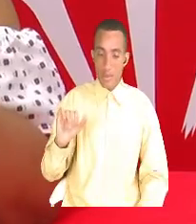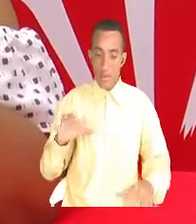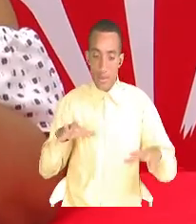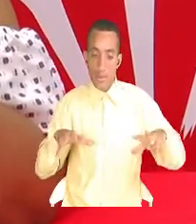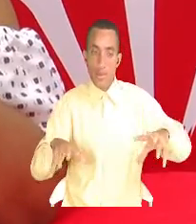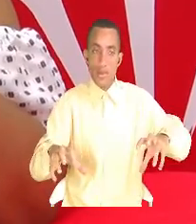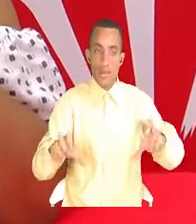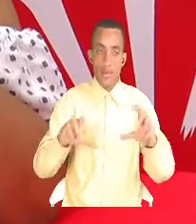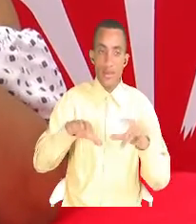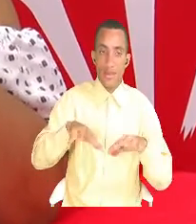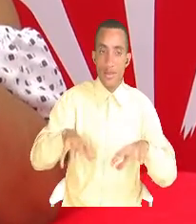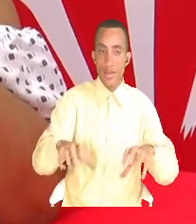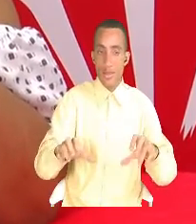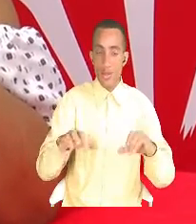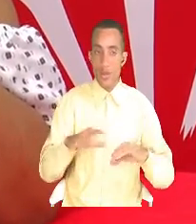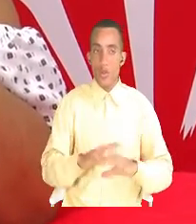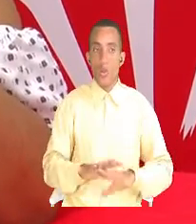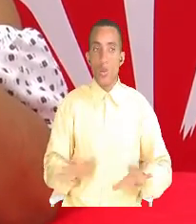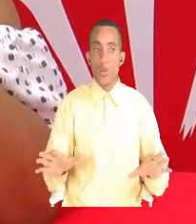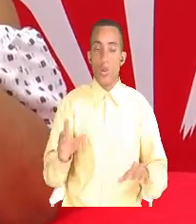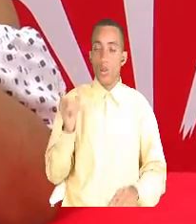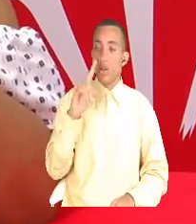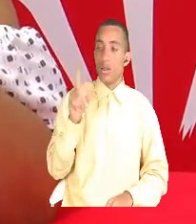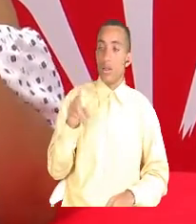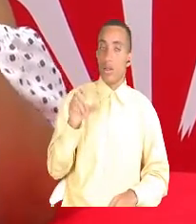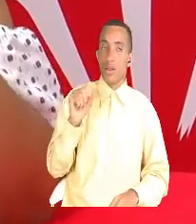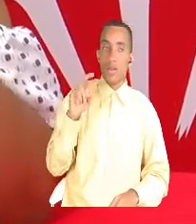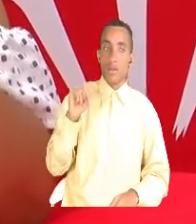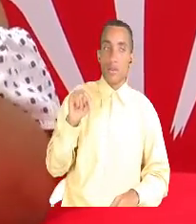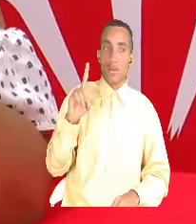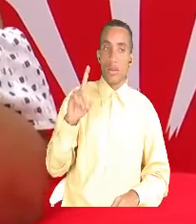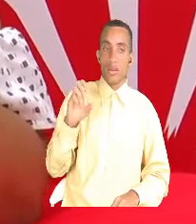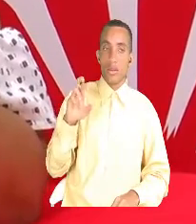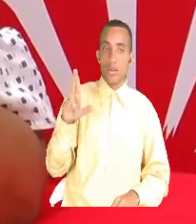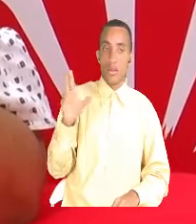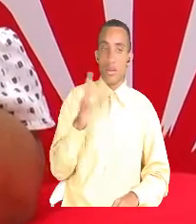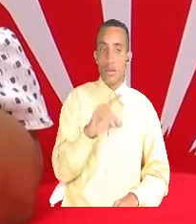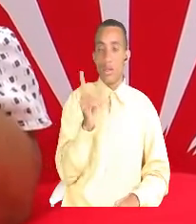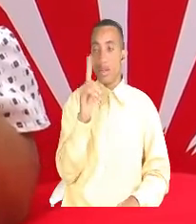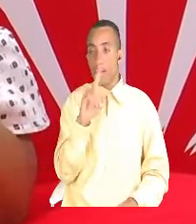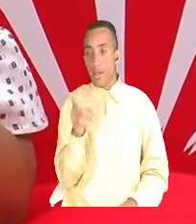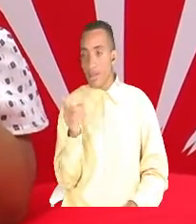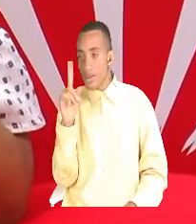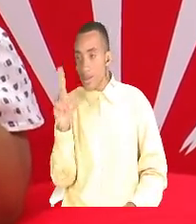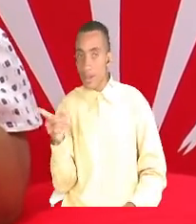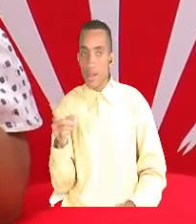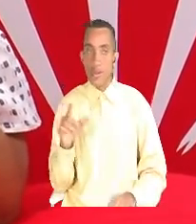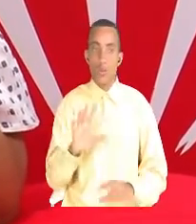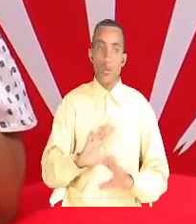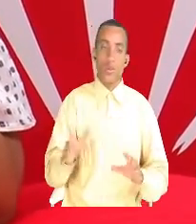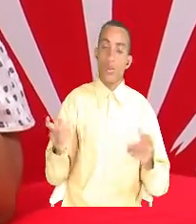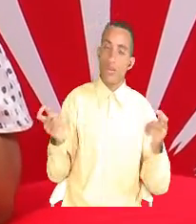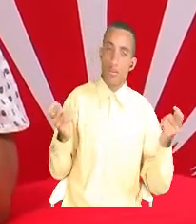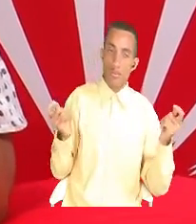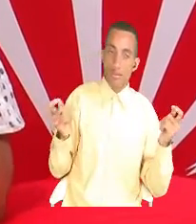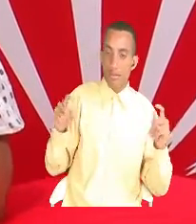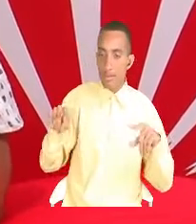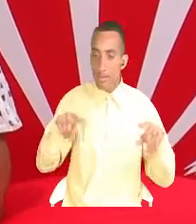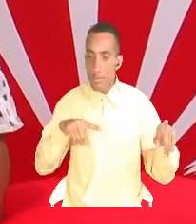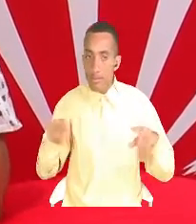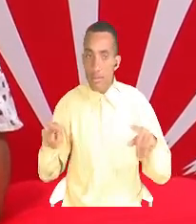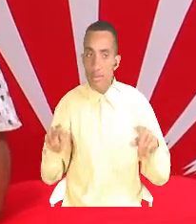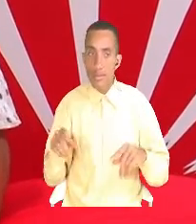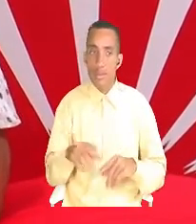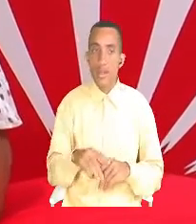del 1 de abril es el spa Sander SAS. Este spa es dirigido por una excelente